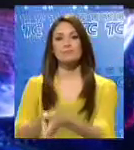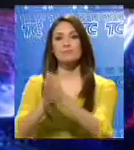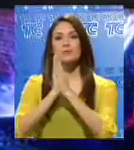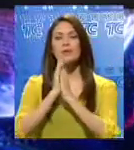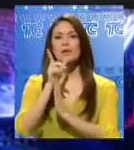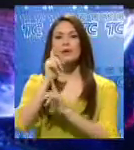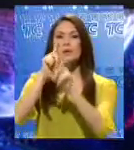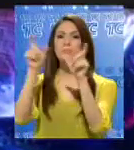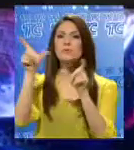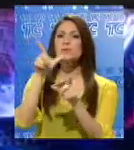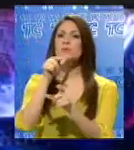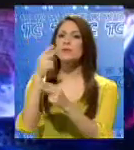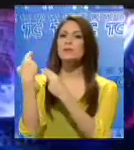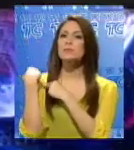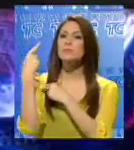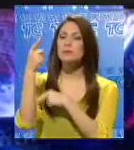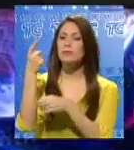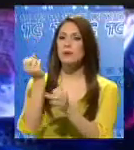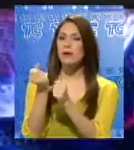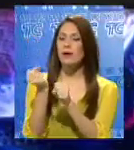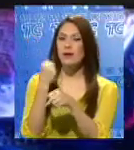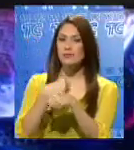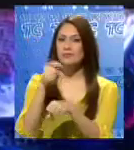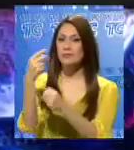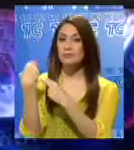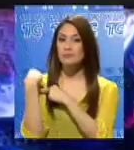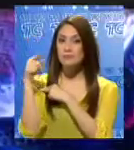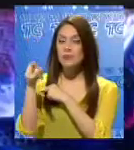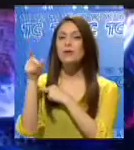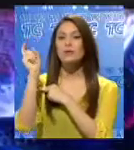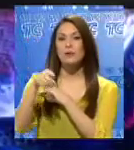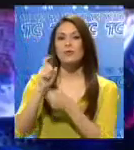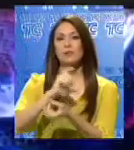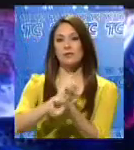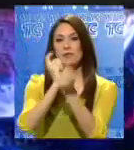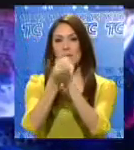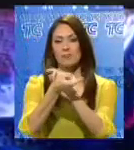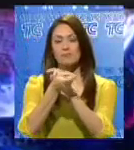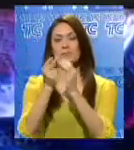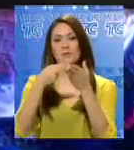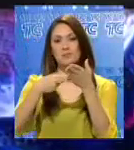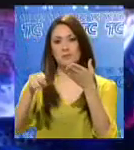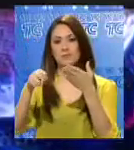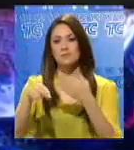compañía encargada de esta herramienta efectúe la respectiva rectificación.